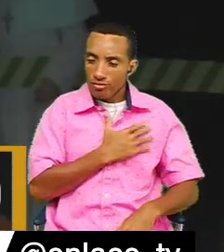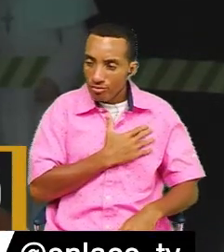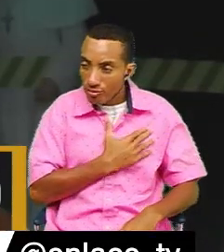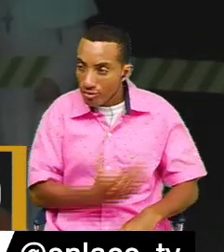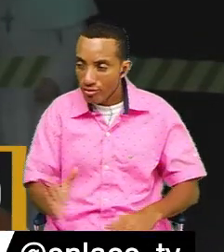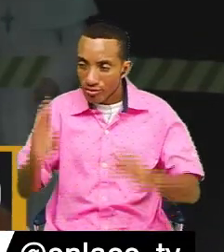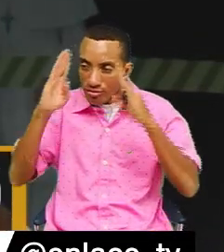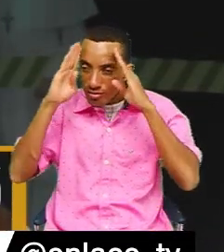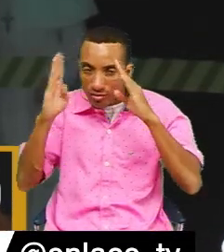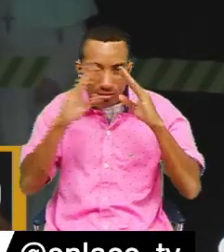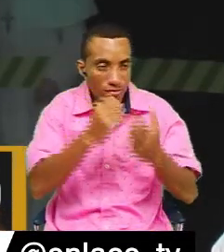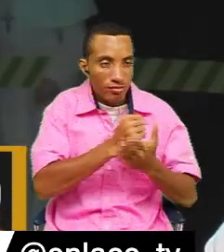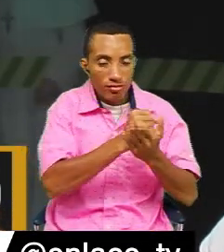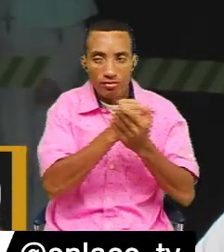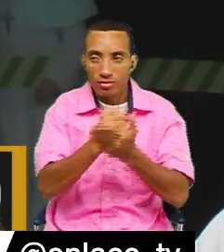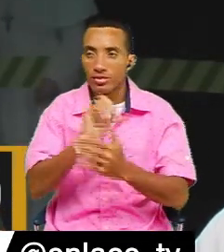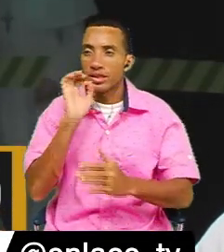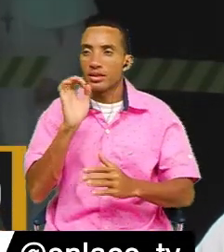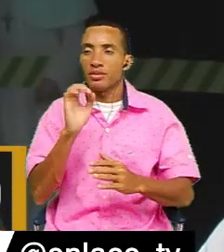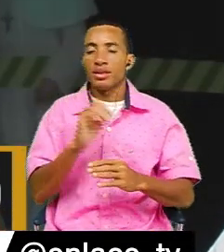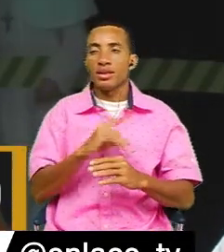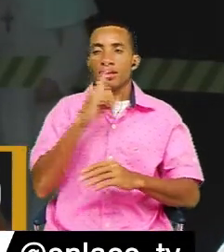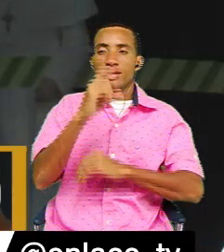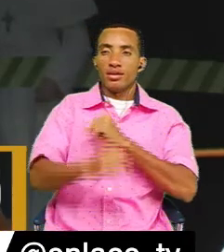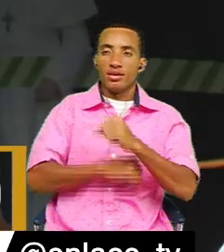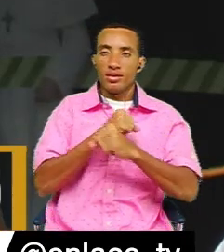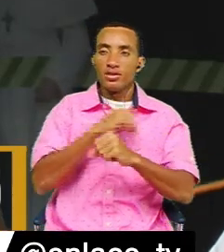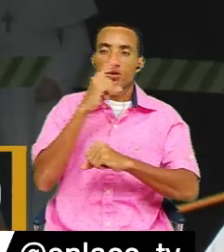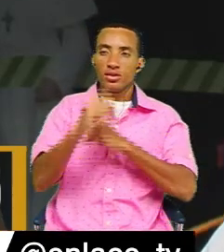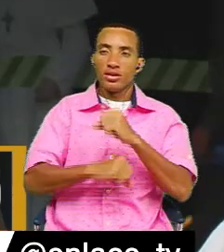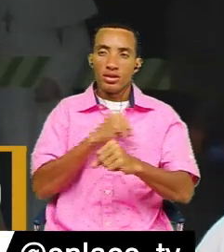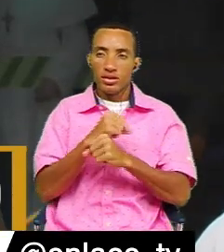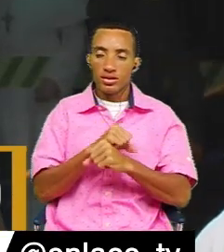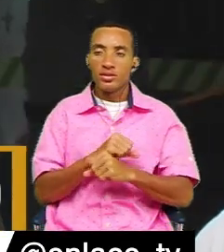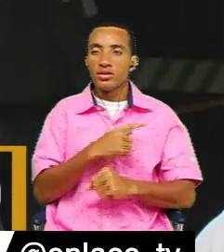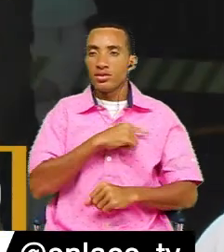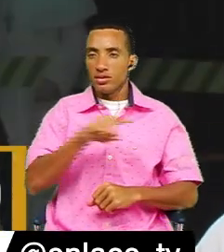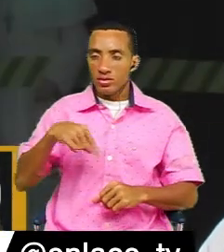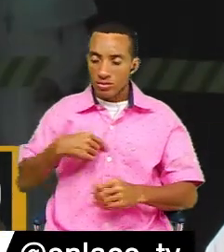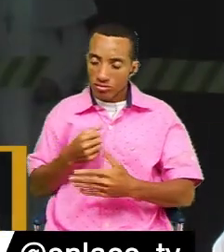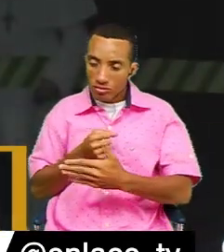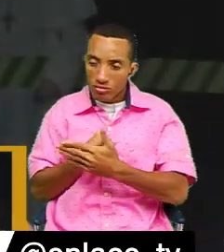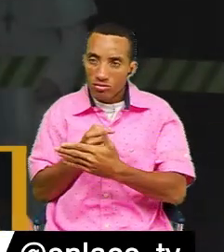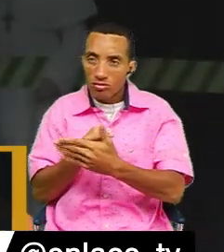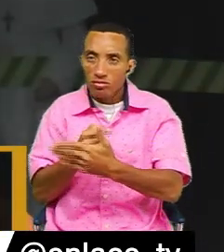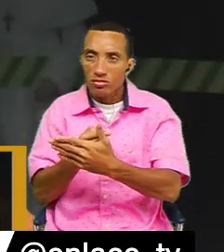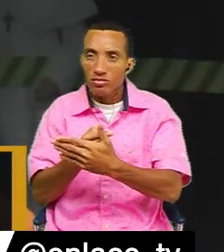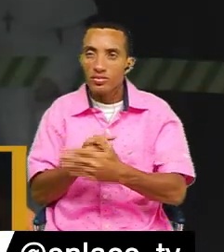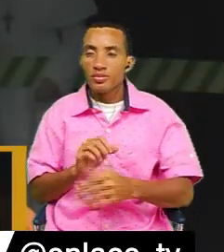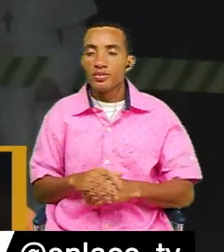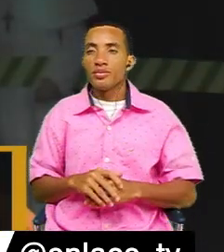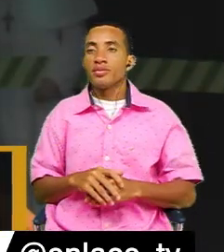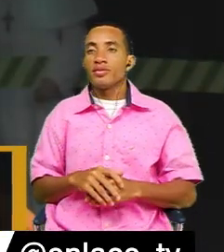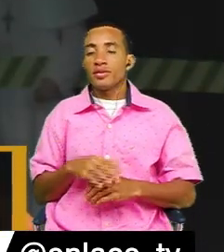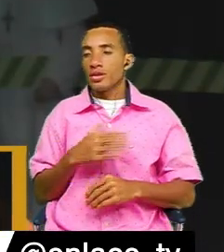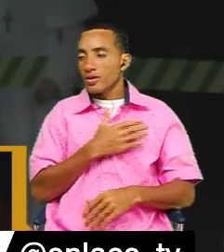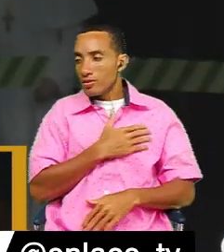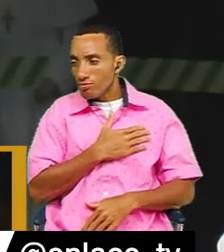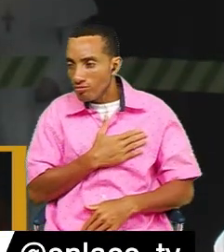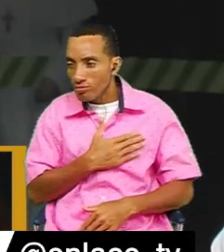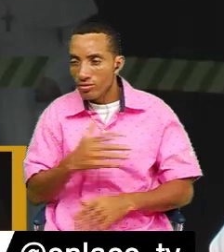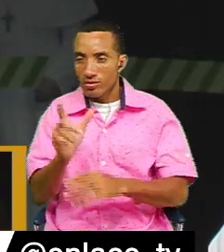lo entendemos así y renovamos cada año este compromiso para hacer más efectiva nuestra gestión. Una labor de humanismo